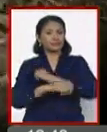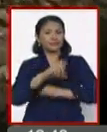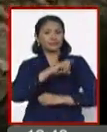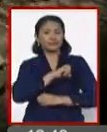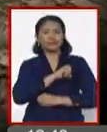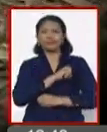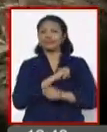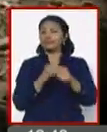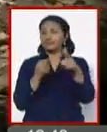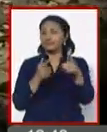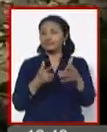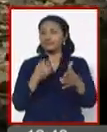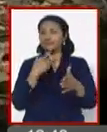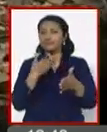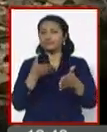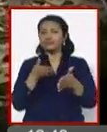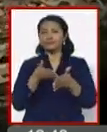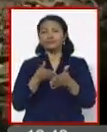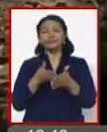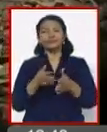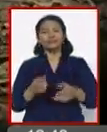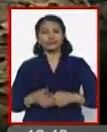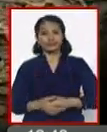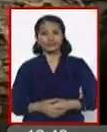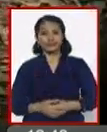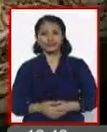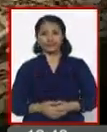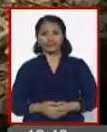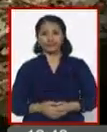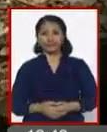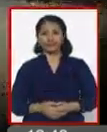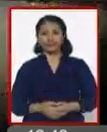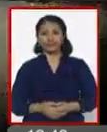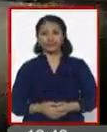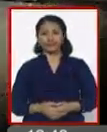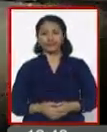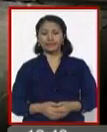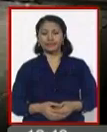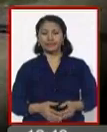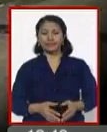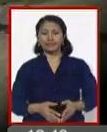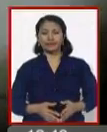es ahí que los disparos van a lugares no vitales.